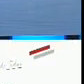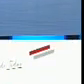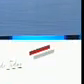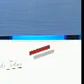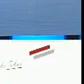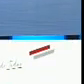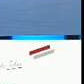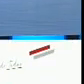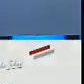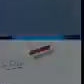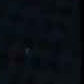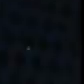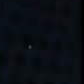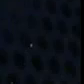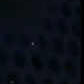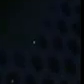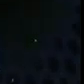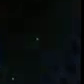pausa.